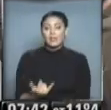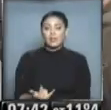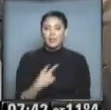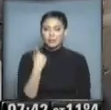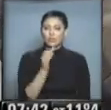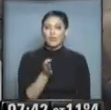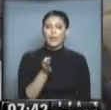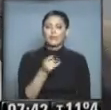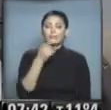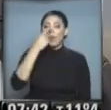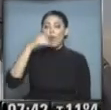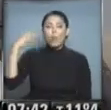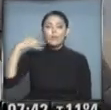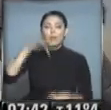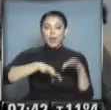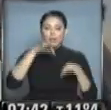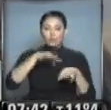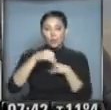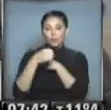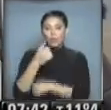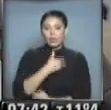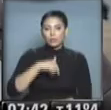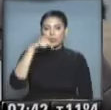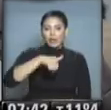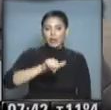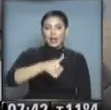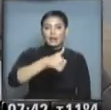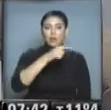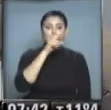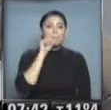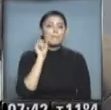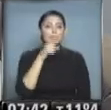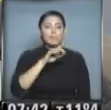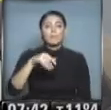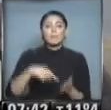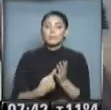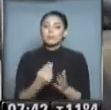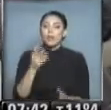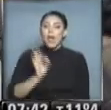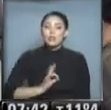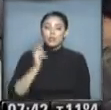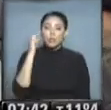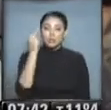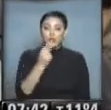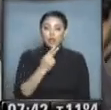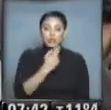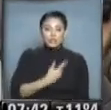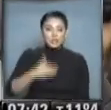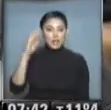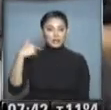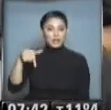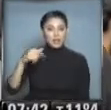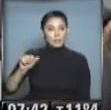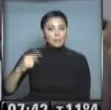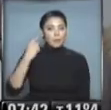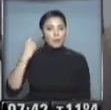las últimas elecciones para el ejecutivo acá las ha ganado el macrismo pero que en el 2011 con cristina kirchner el kirchnerismo fue la